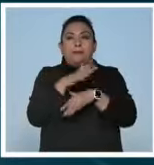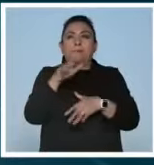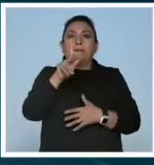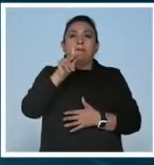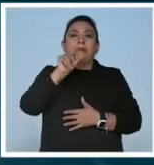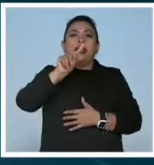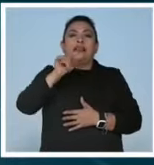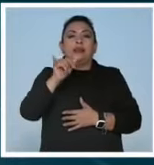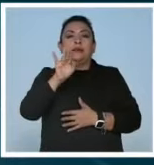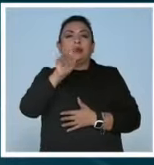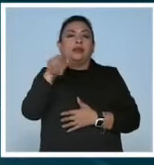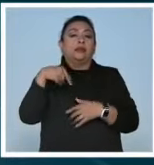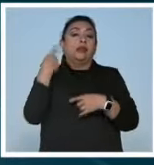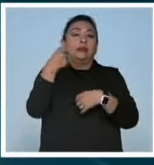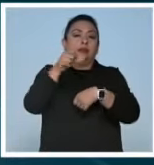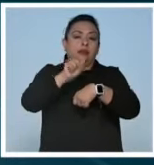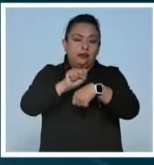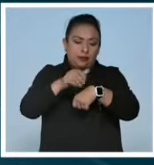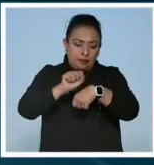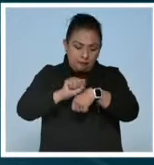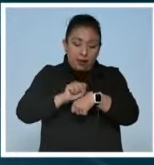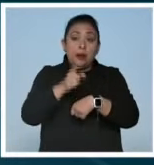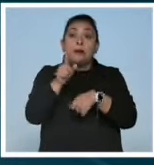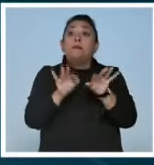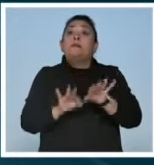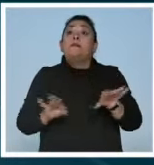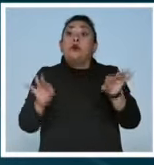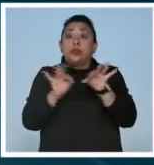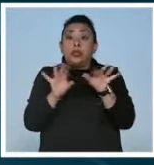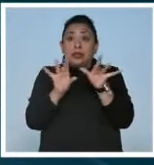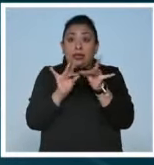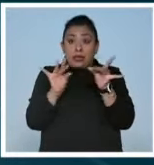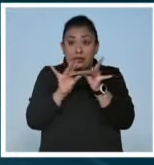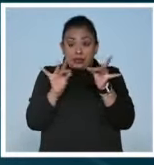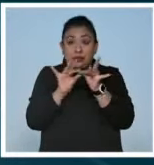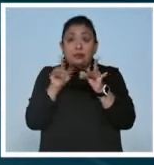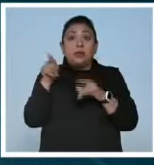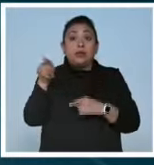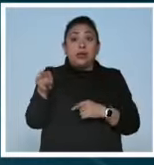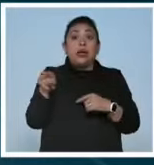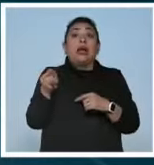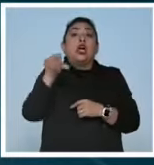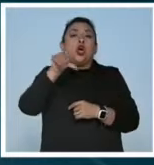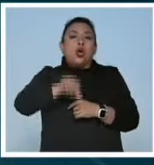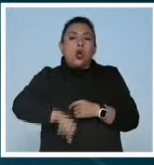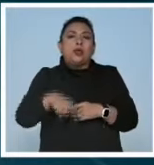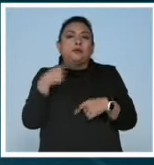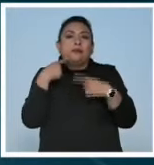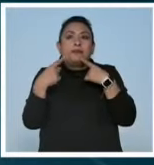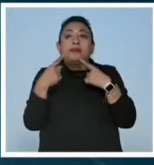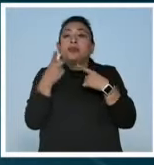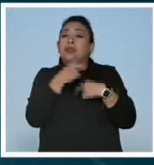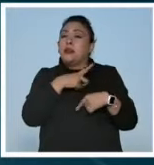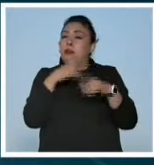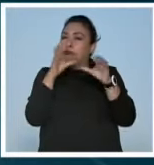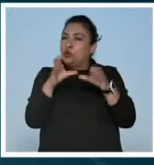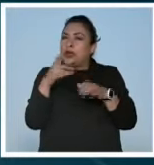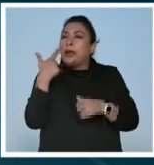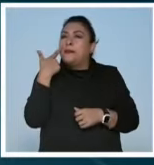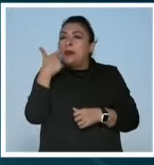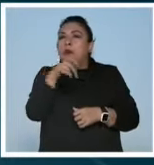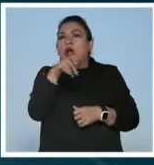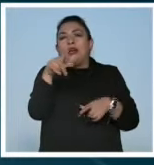Betaza será la próxima semana, pero muy importante enfatizar lo que ella señala en esta reflexión: cuidar lo que consumimos